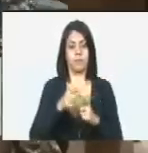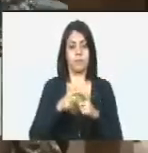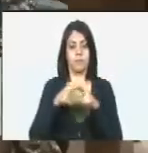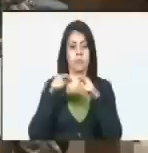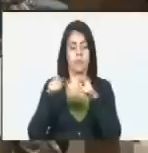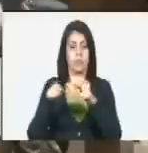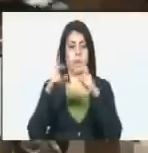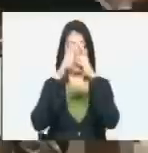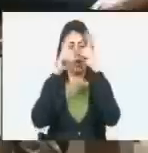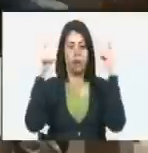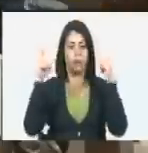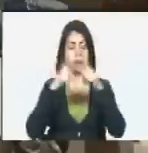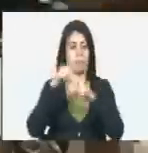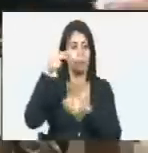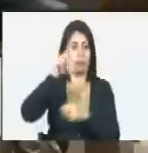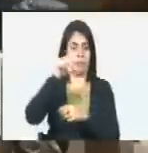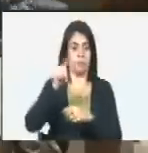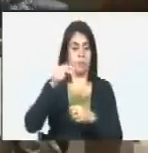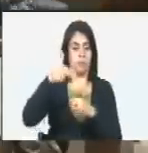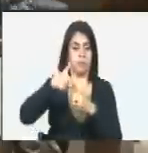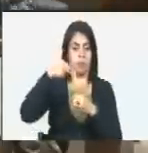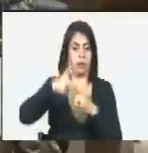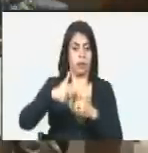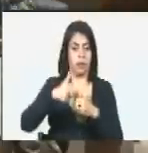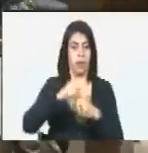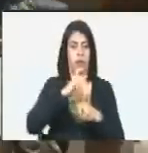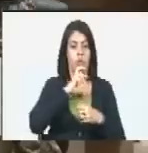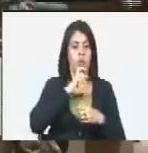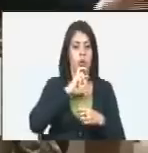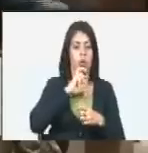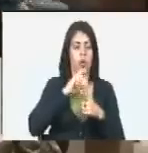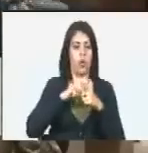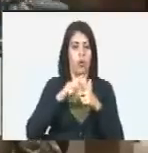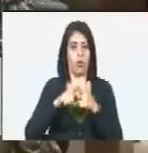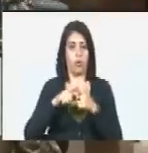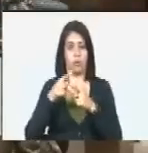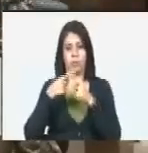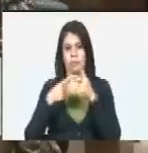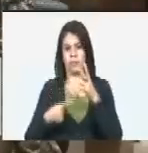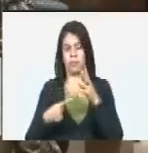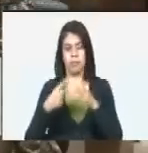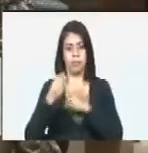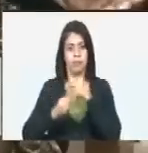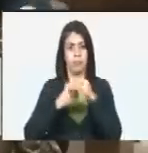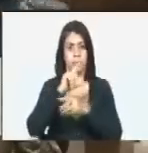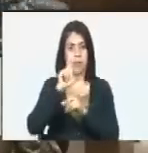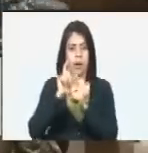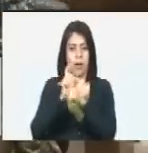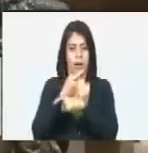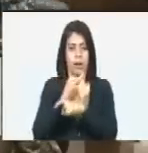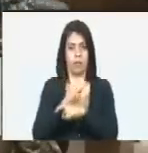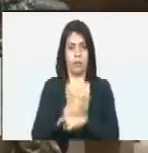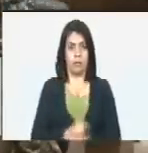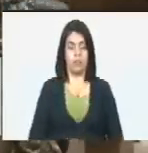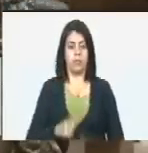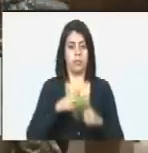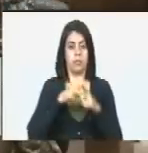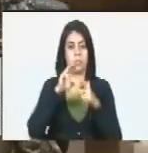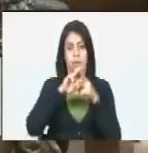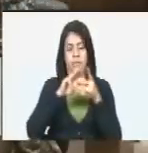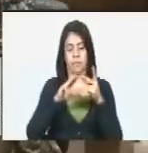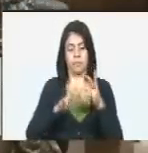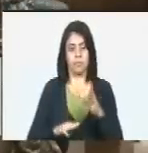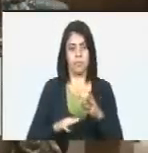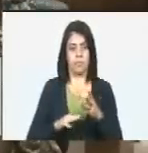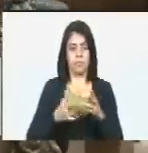del petróleo, el tema del oro, el tema del coltán, el tema del gas, el tema de los minerales extraños, entre